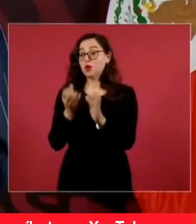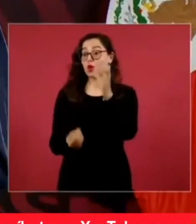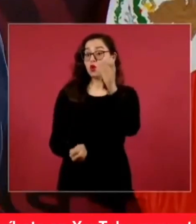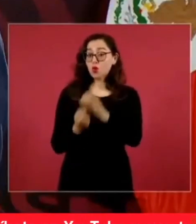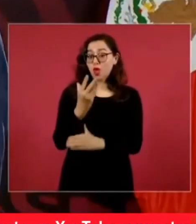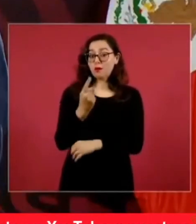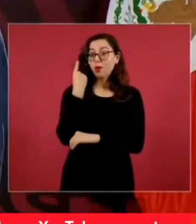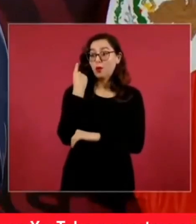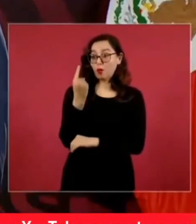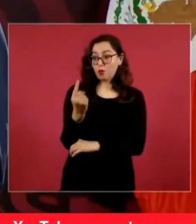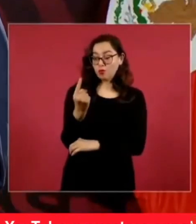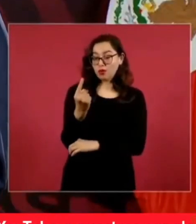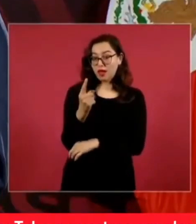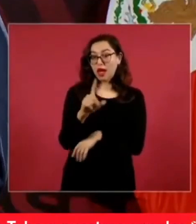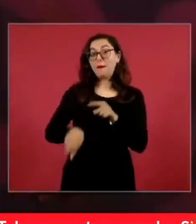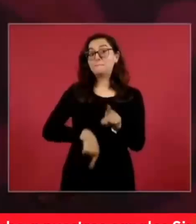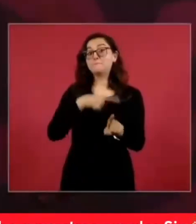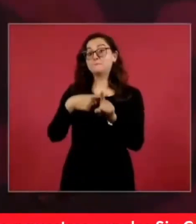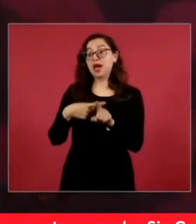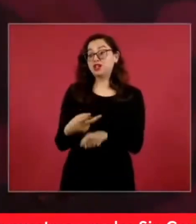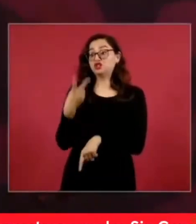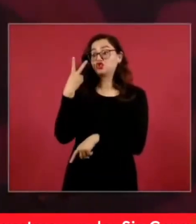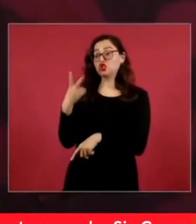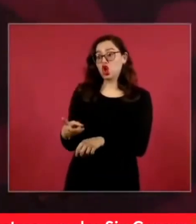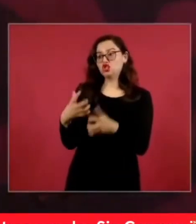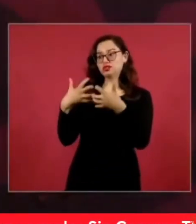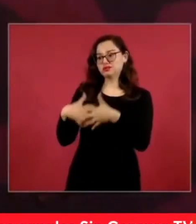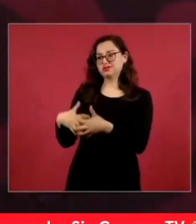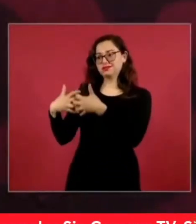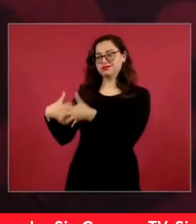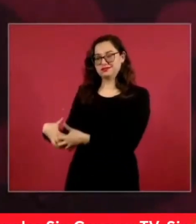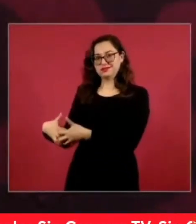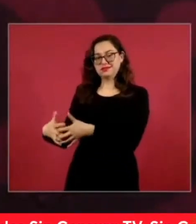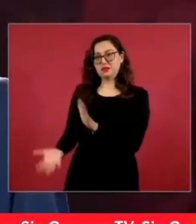que estamos haciendo 2 coquizadoras,